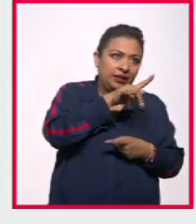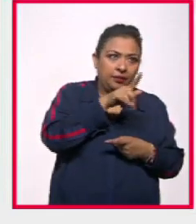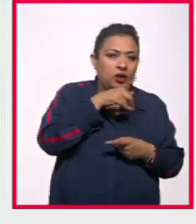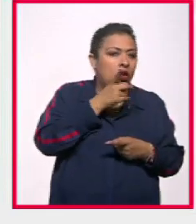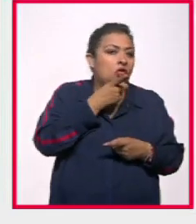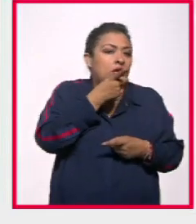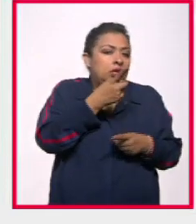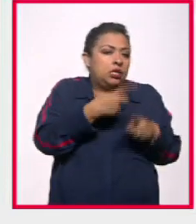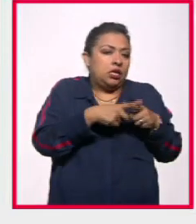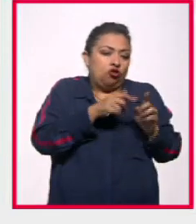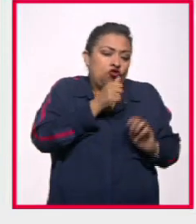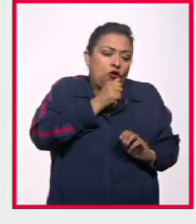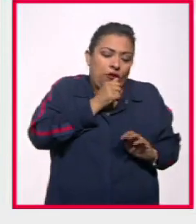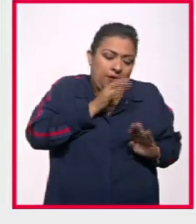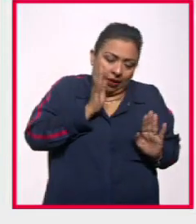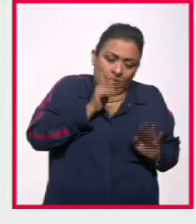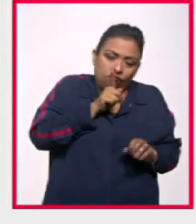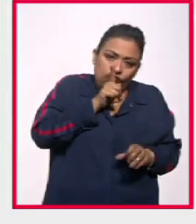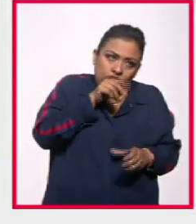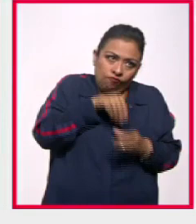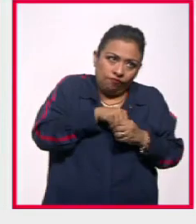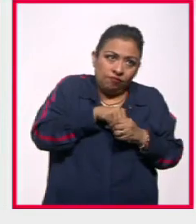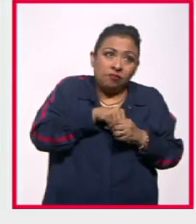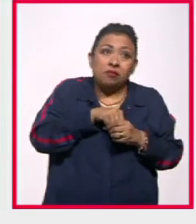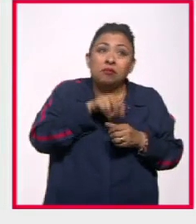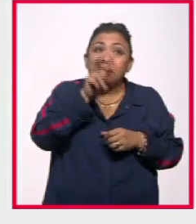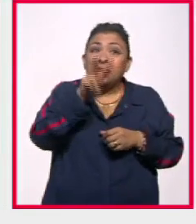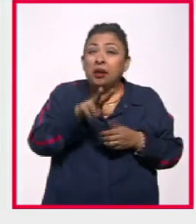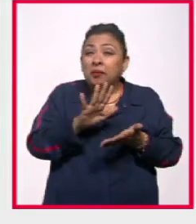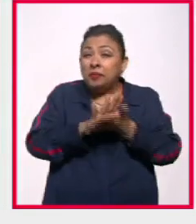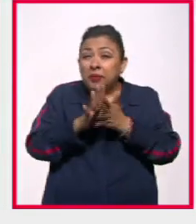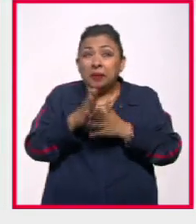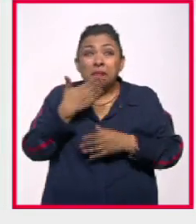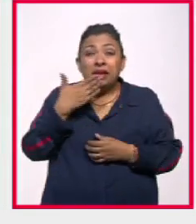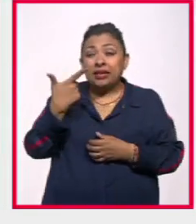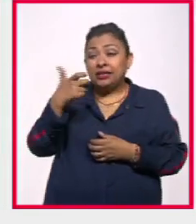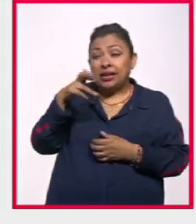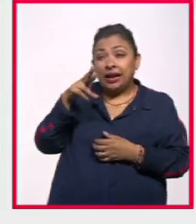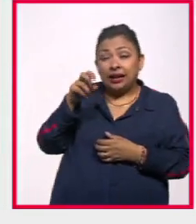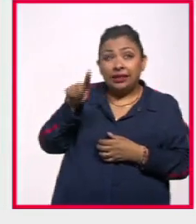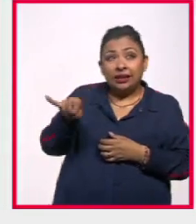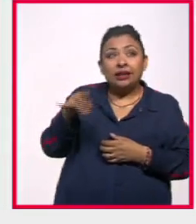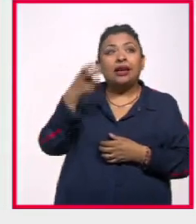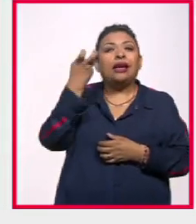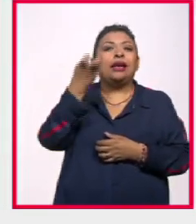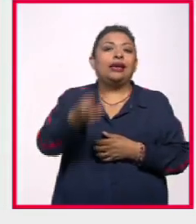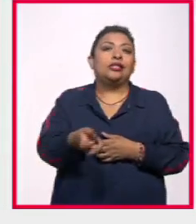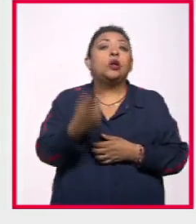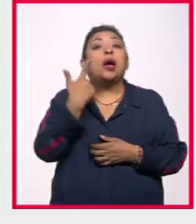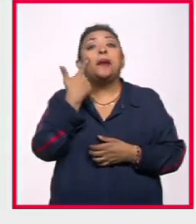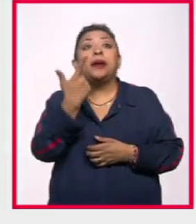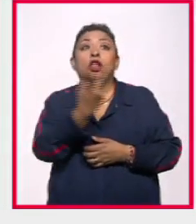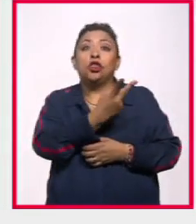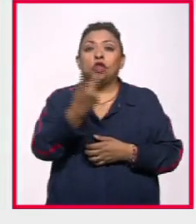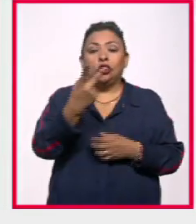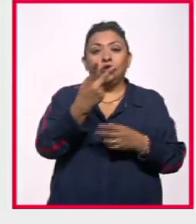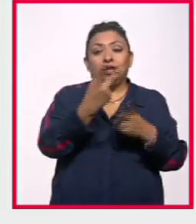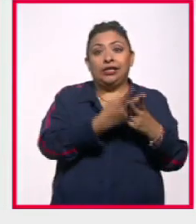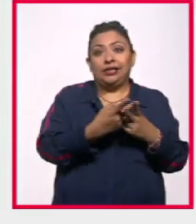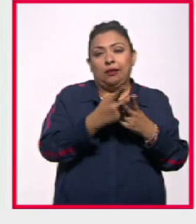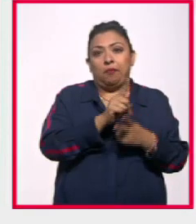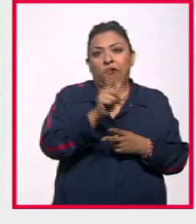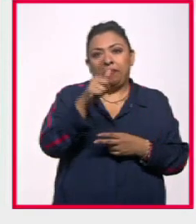son por contrato todavía, pero son, no se llaman nada bien con Geraldine Chaplin, y entonces eso va a ser digno de ver, ¿no? A dos estrellas mexicanas